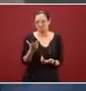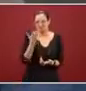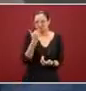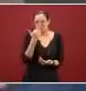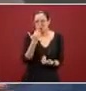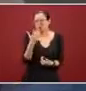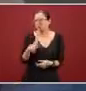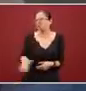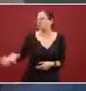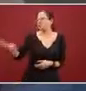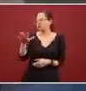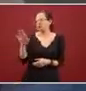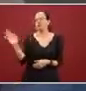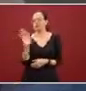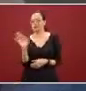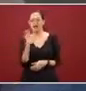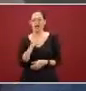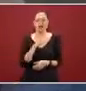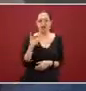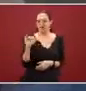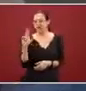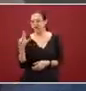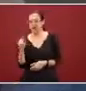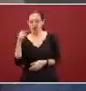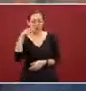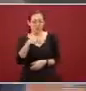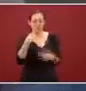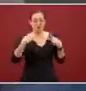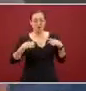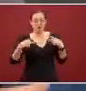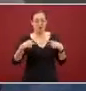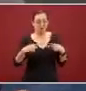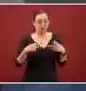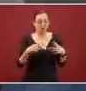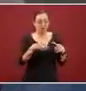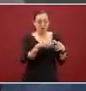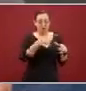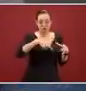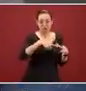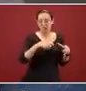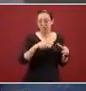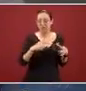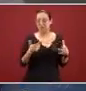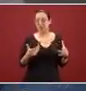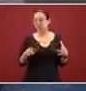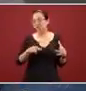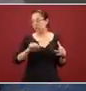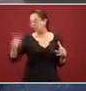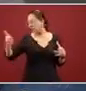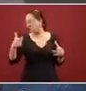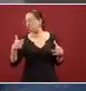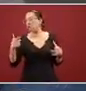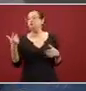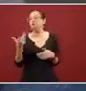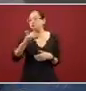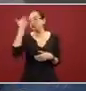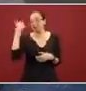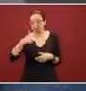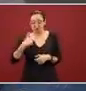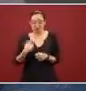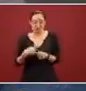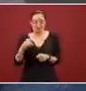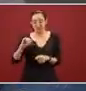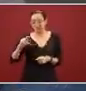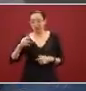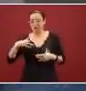persona tiene COVID-19, pudiera contagiar a personas al no tener el aislamiento o los cuidados médicos